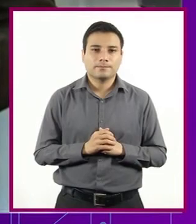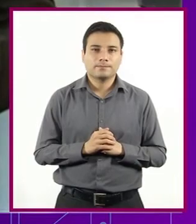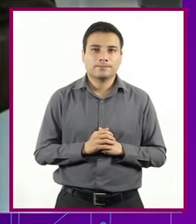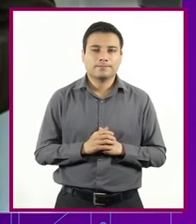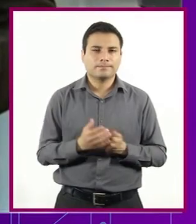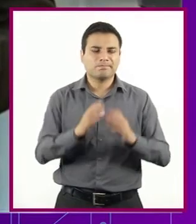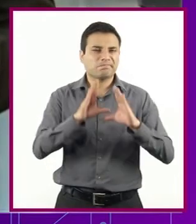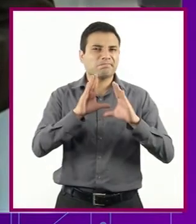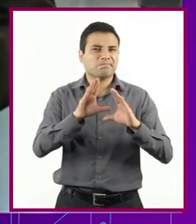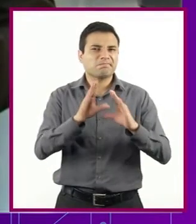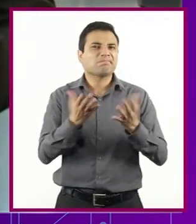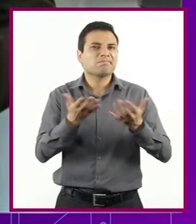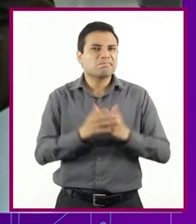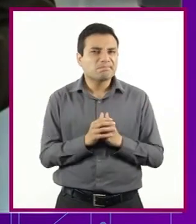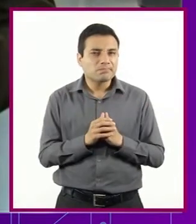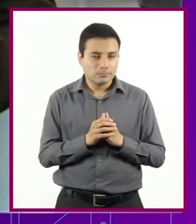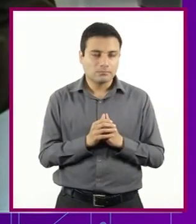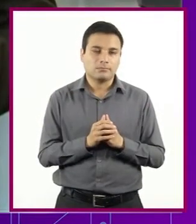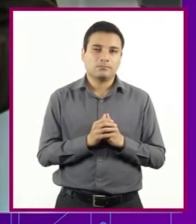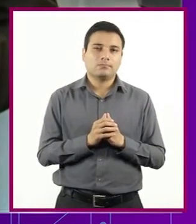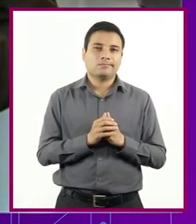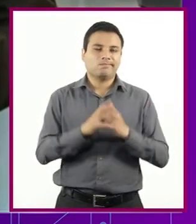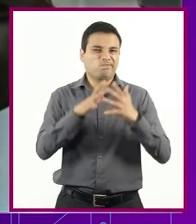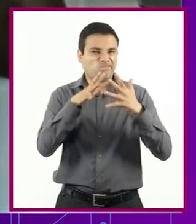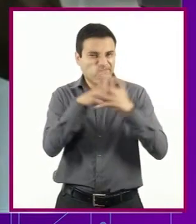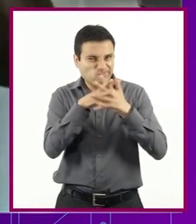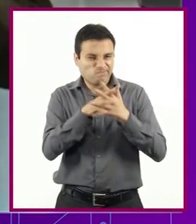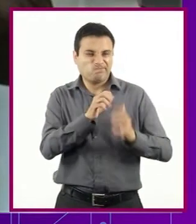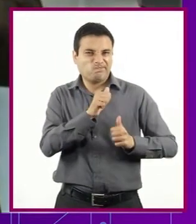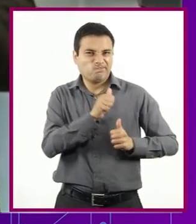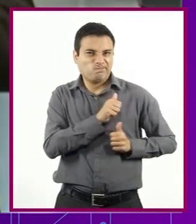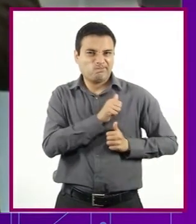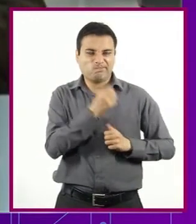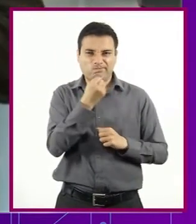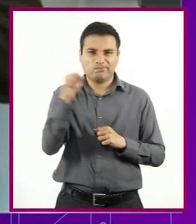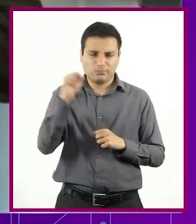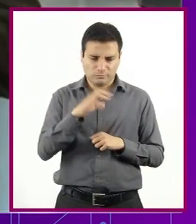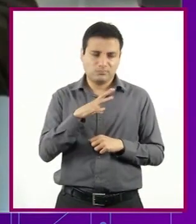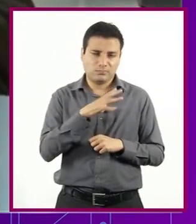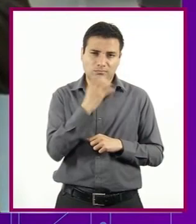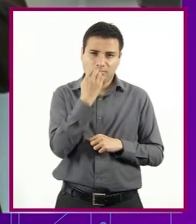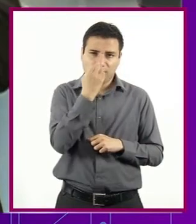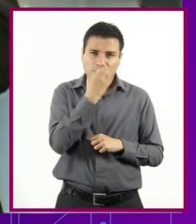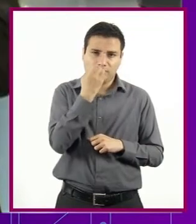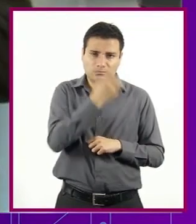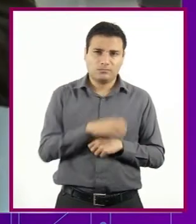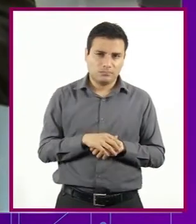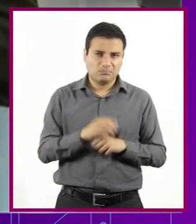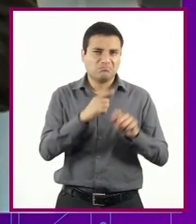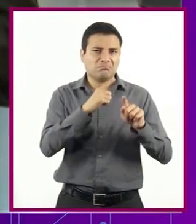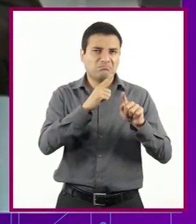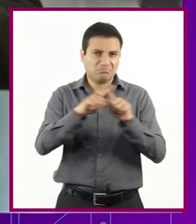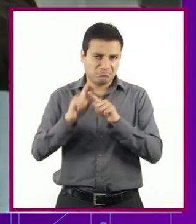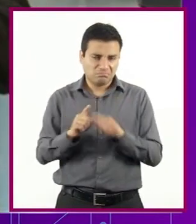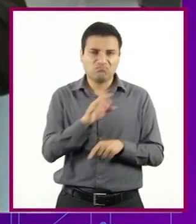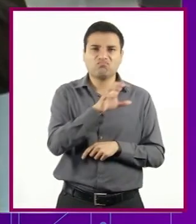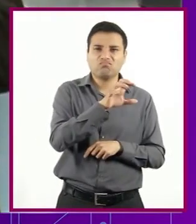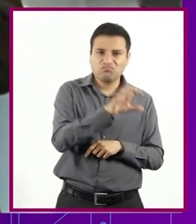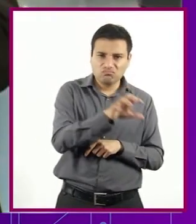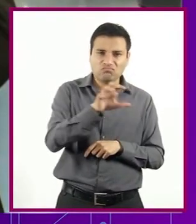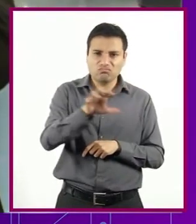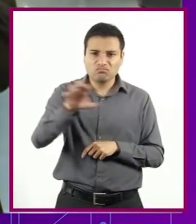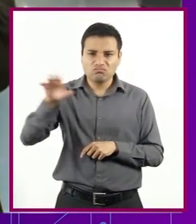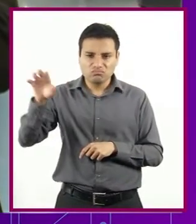instruidos fundamentalmente como guerreros en estas escuelas, que sí estaban repartidas, por así decirlo,